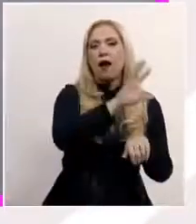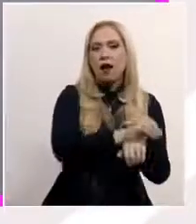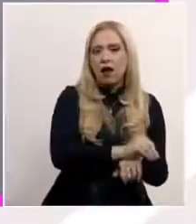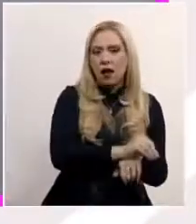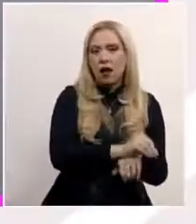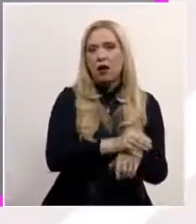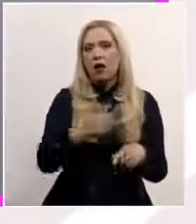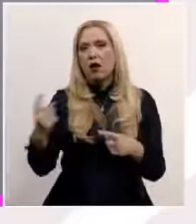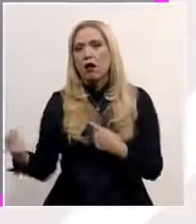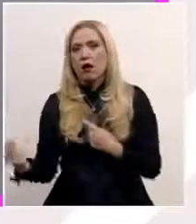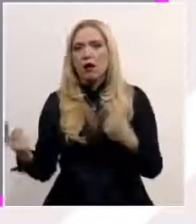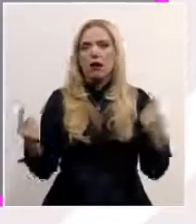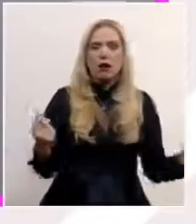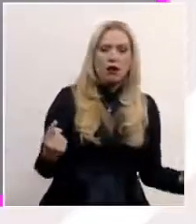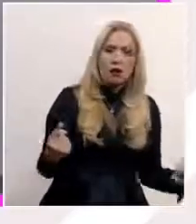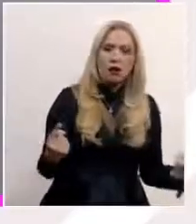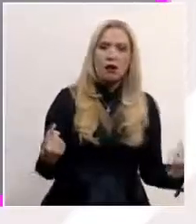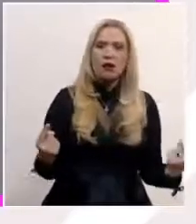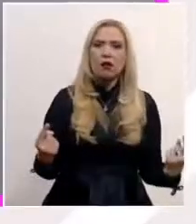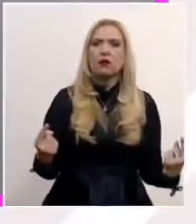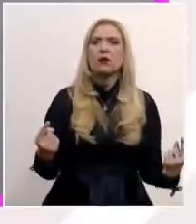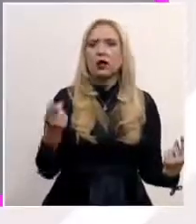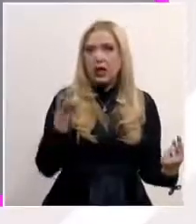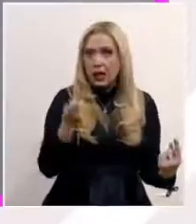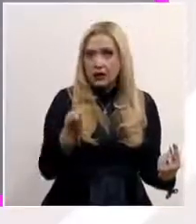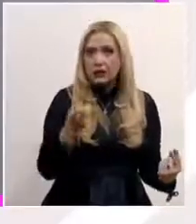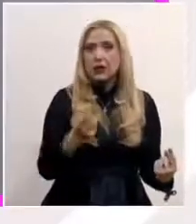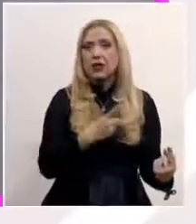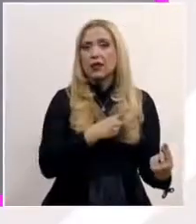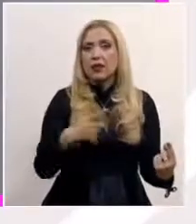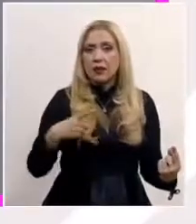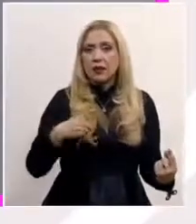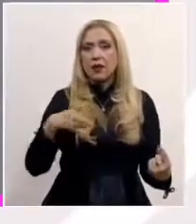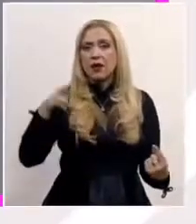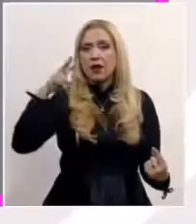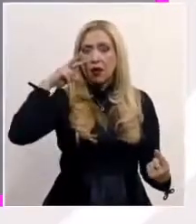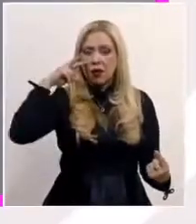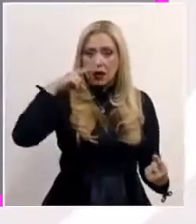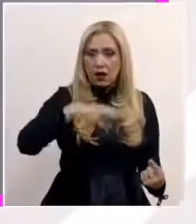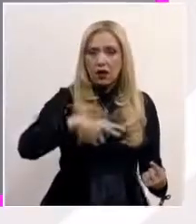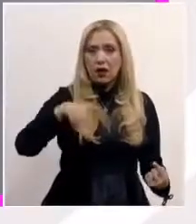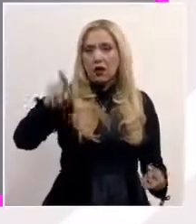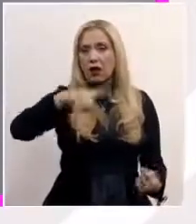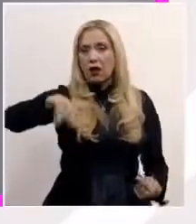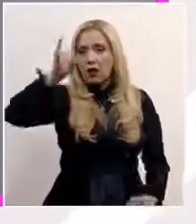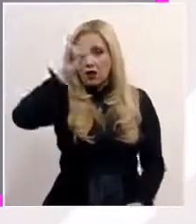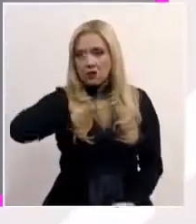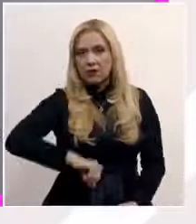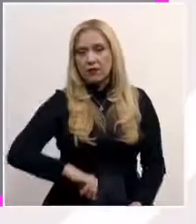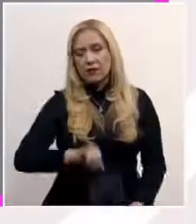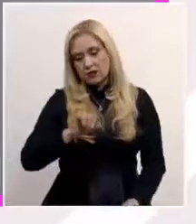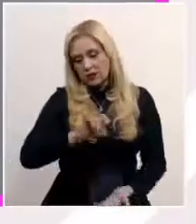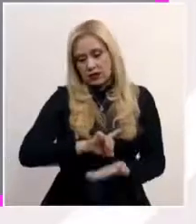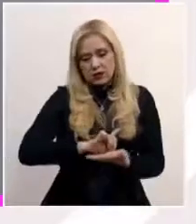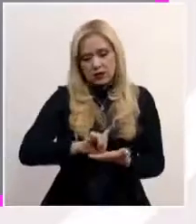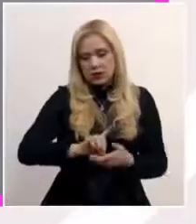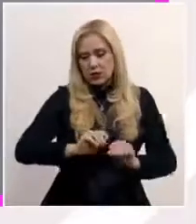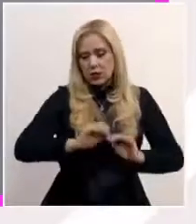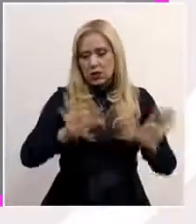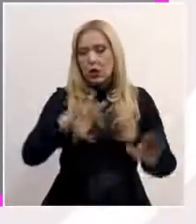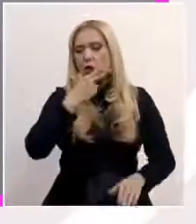¿no? Y debe ser visto desde estas dos ópticas, ¿no? O sea, sí, un derecho que